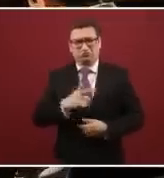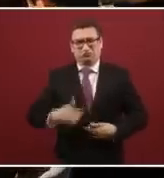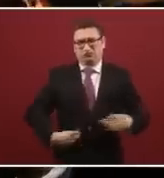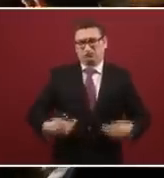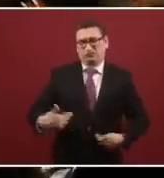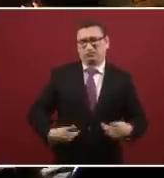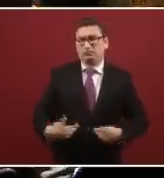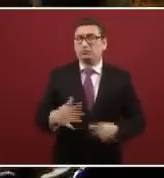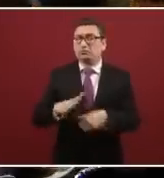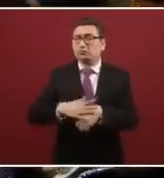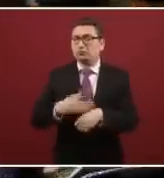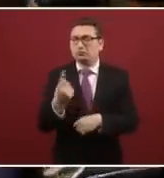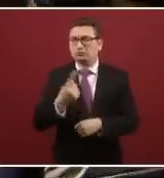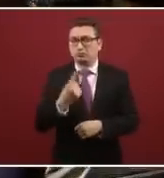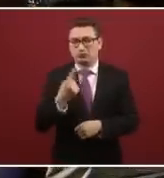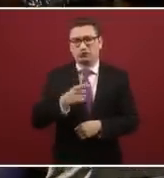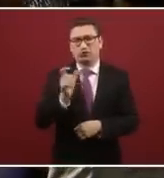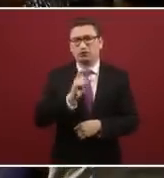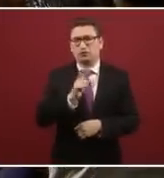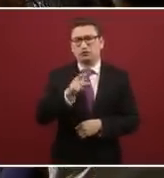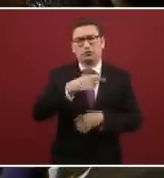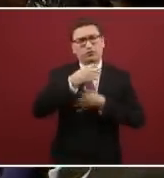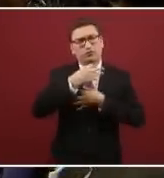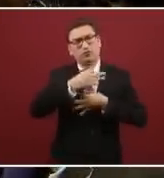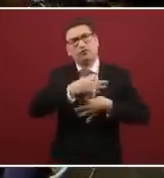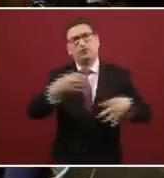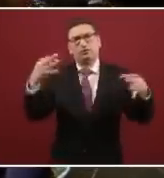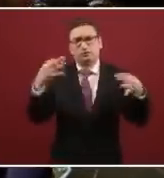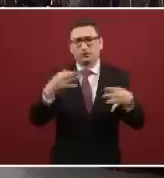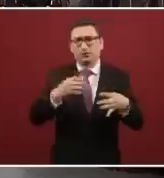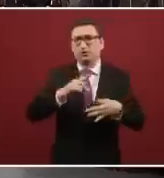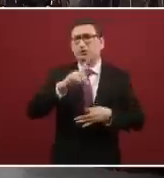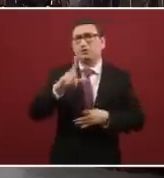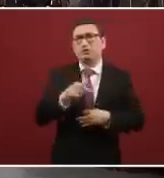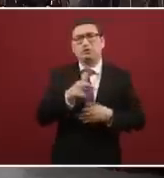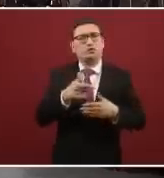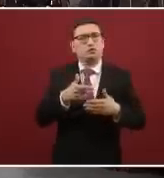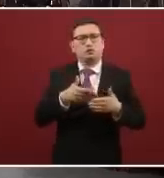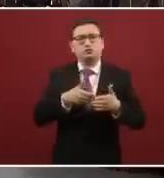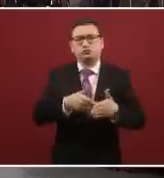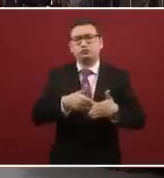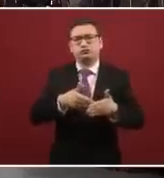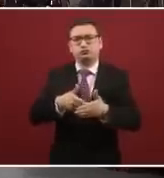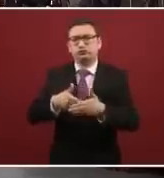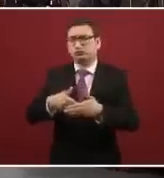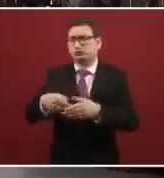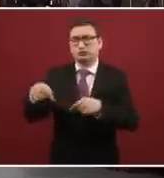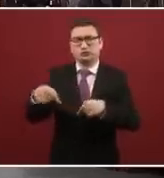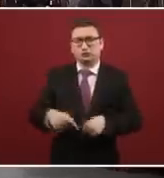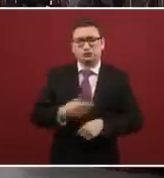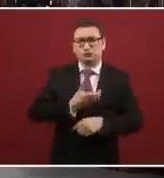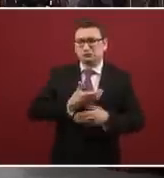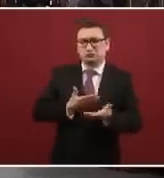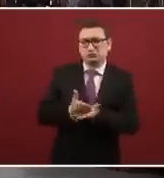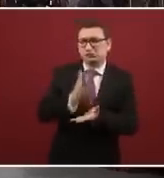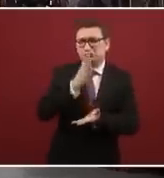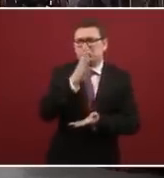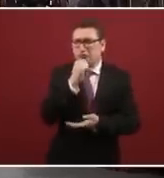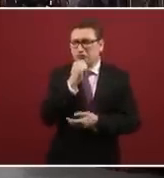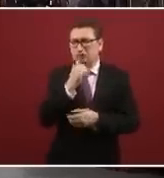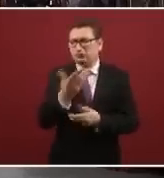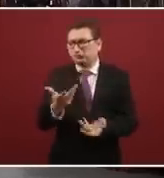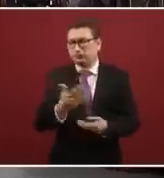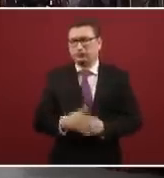a raíz de este anuncio se han restringido algunos accesos a Palacio Nacional. Mi pregunta